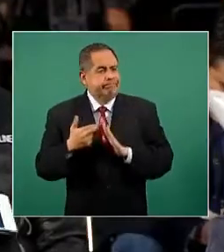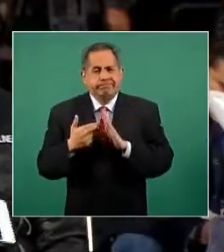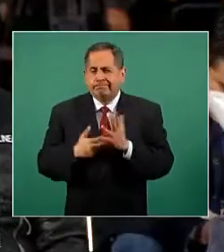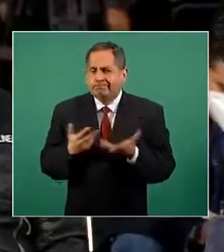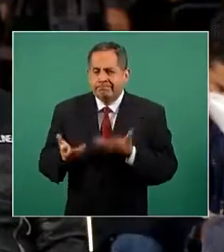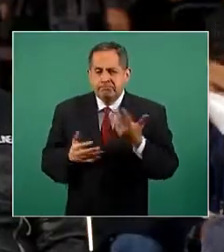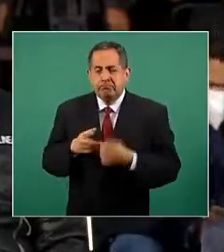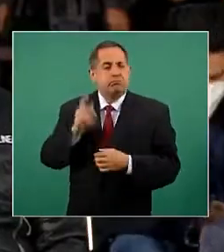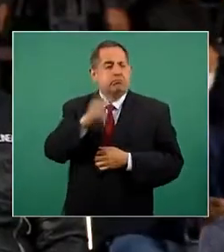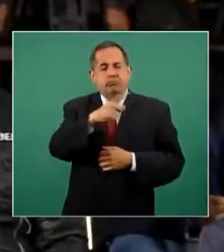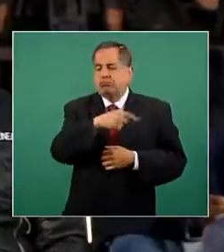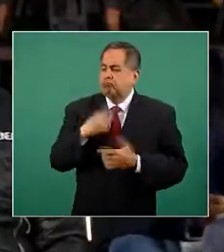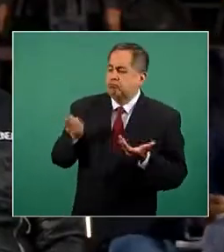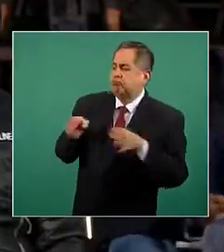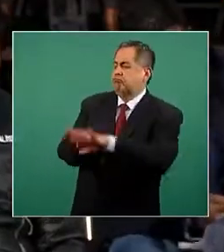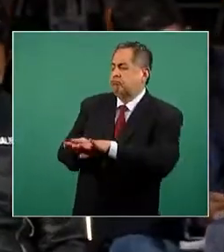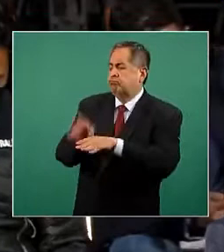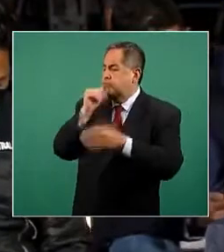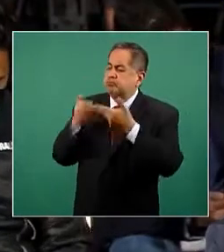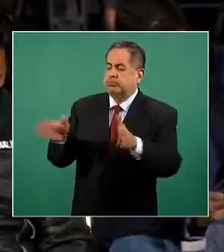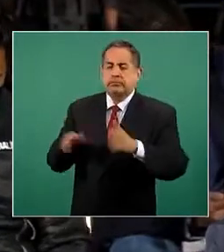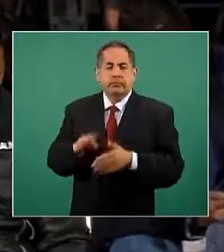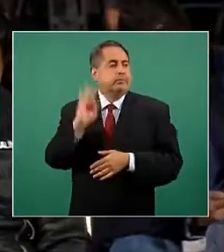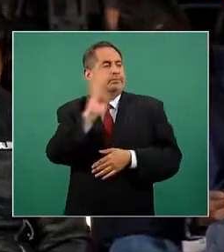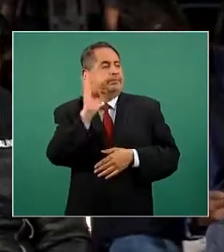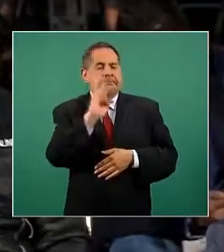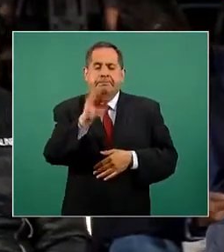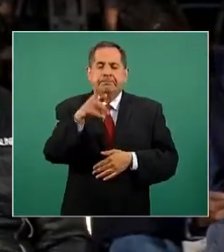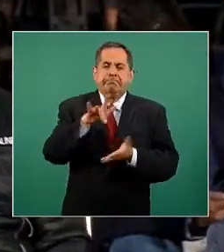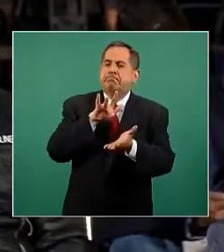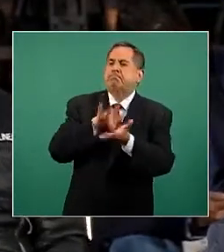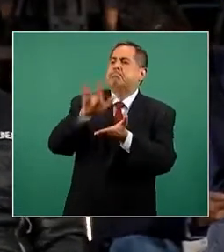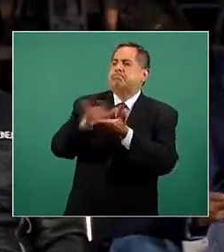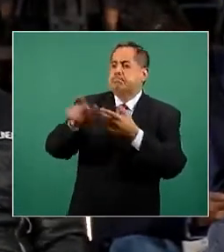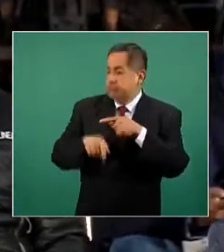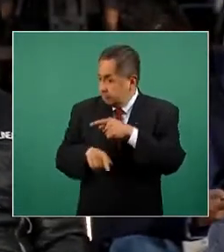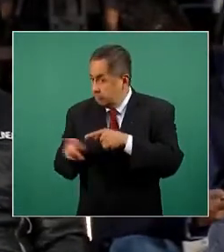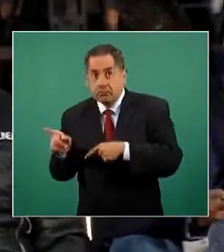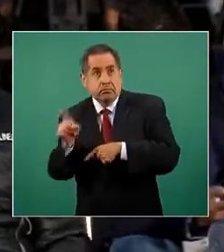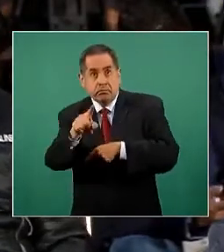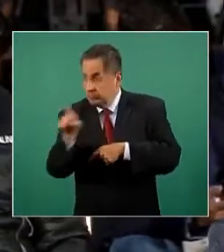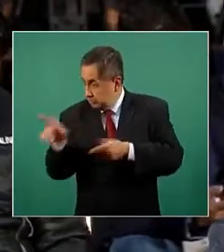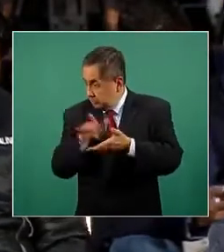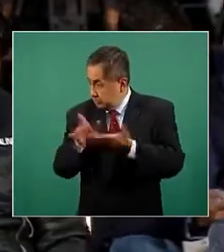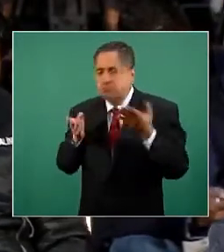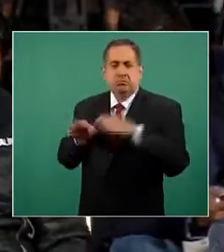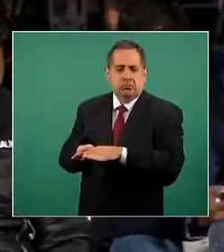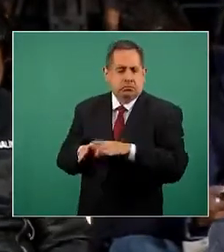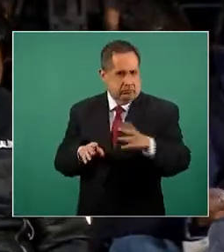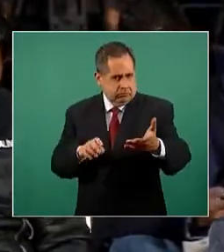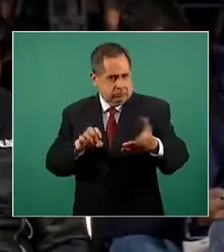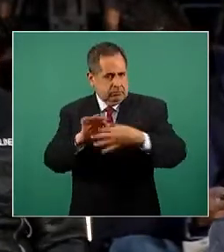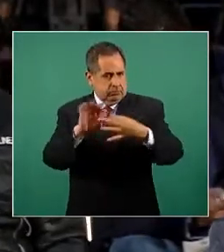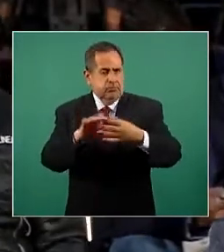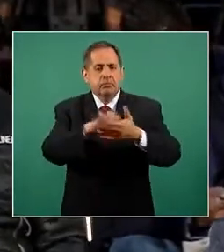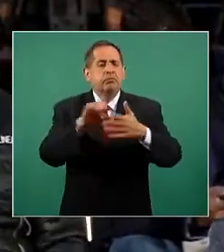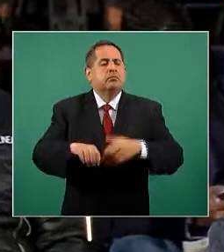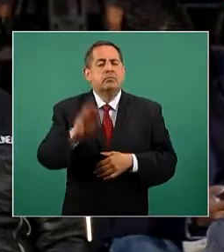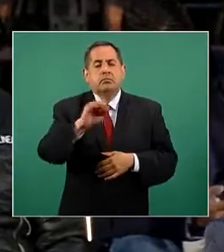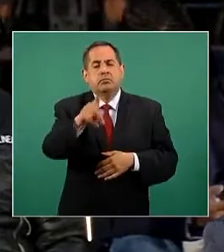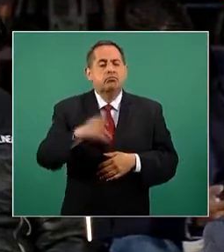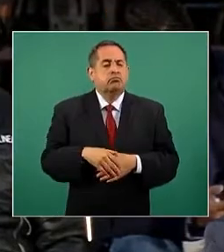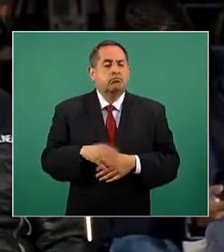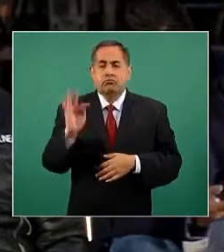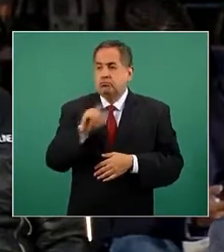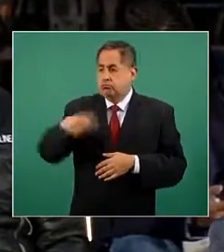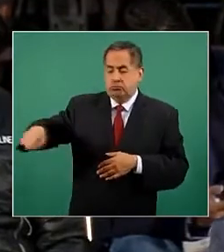una suspensión, una cancelación de una cuenta si es que estás a favor de, por ejemplo, ha habido señalamientos, por eso lo digo, a favor del